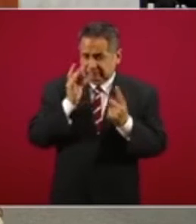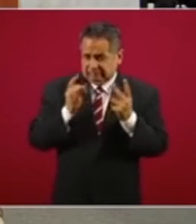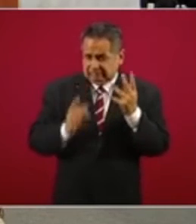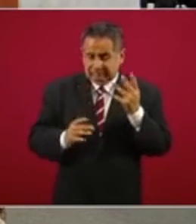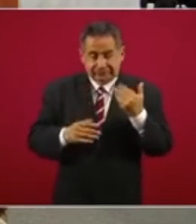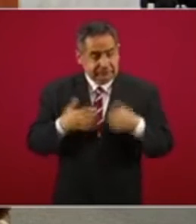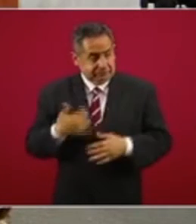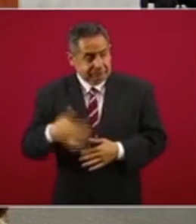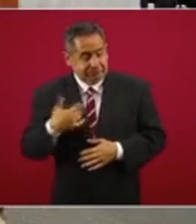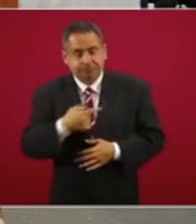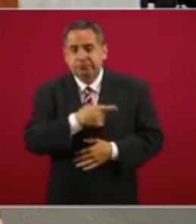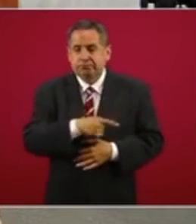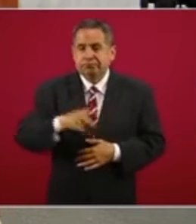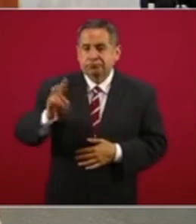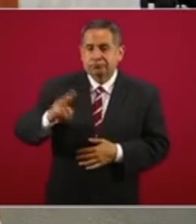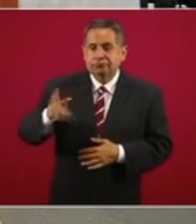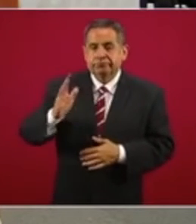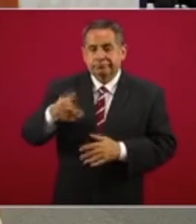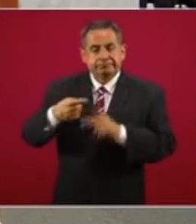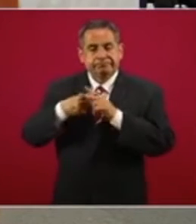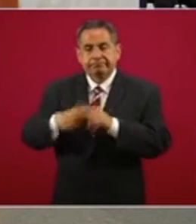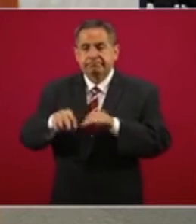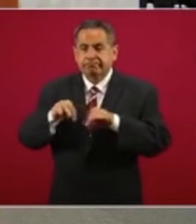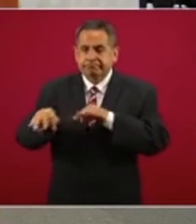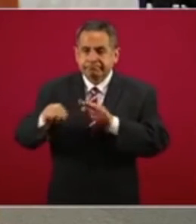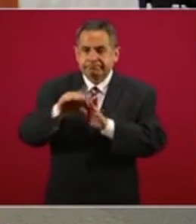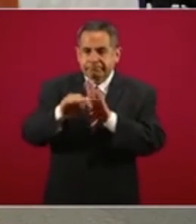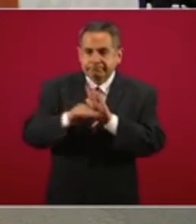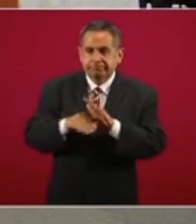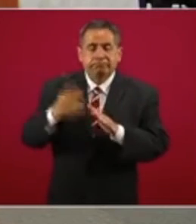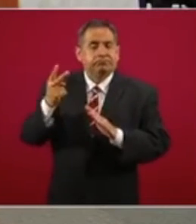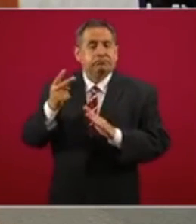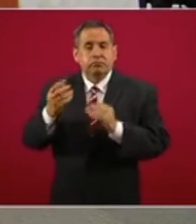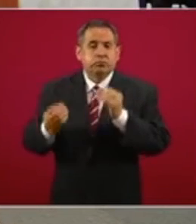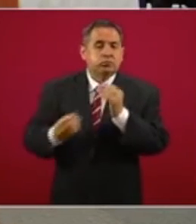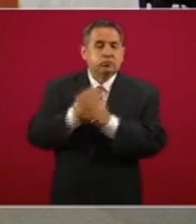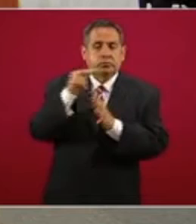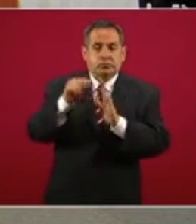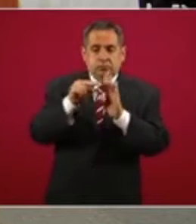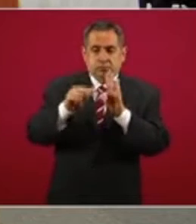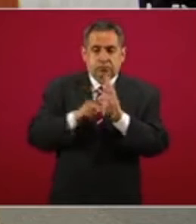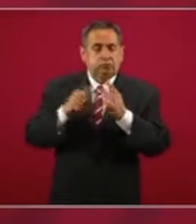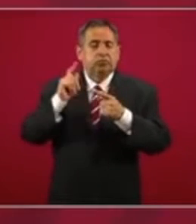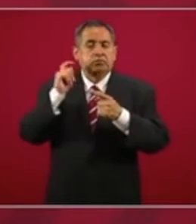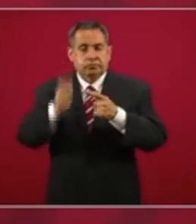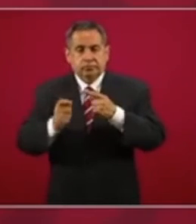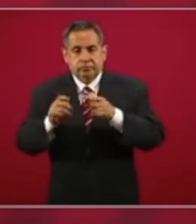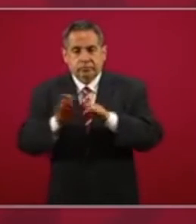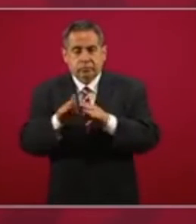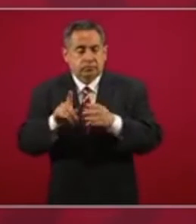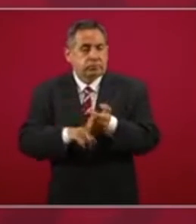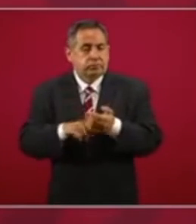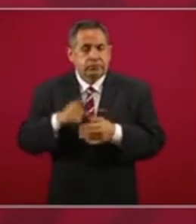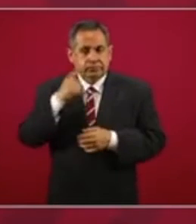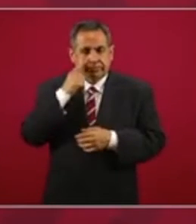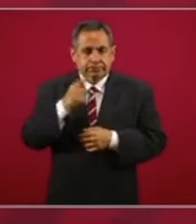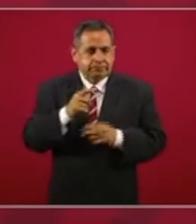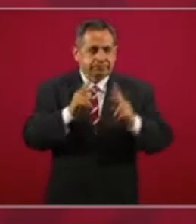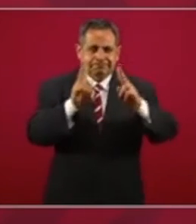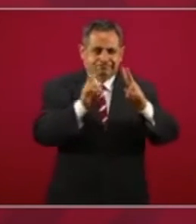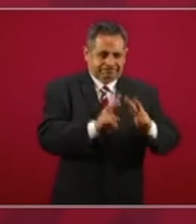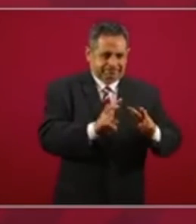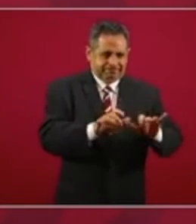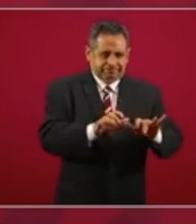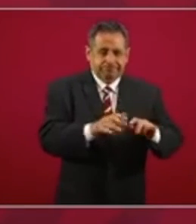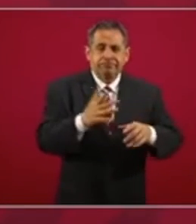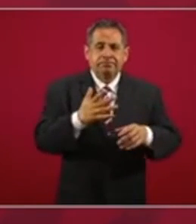efectivamente se empezó a trabajar la elaboración de dos nuevas normas una que tiene que ver el hardware en sí